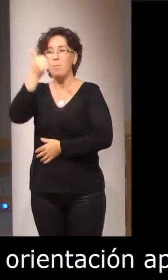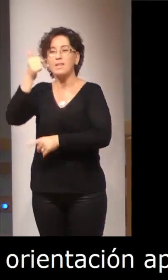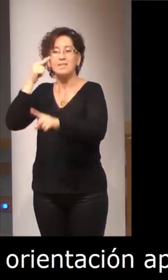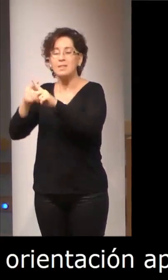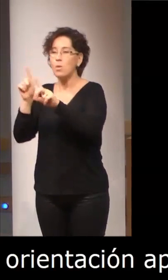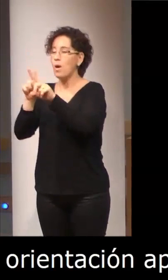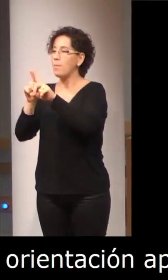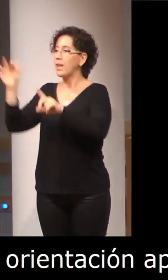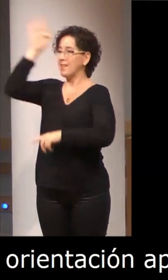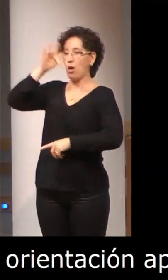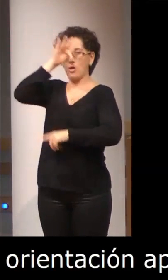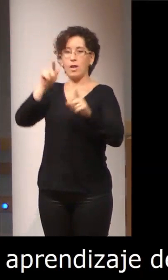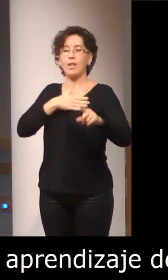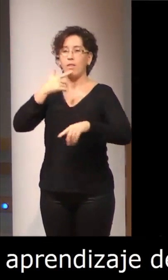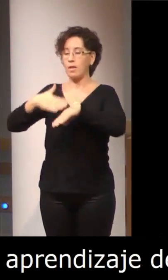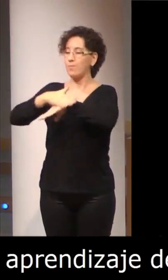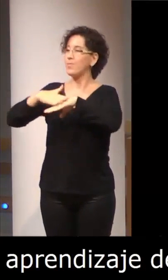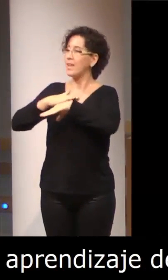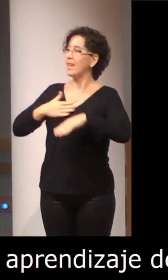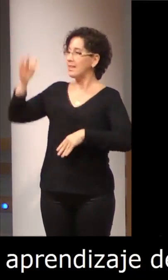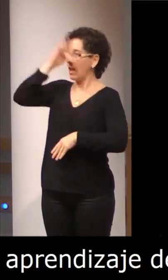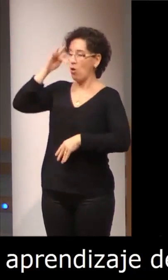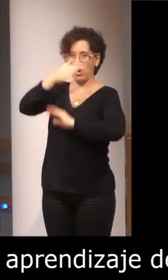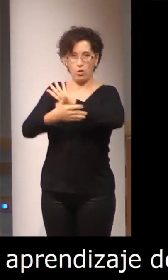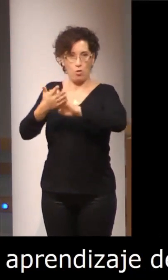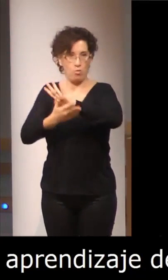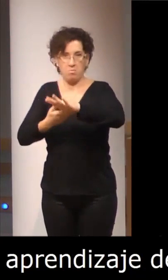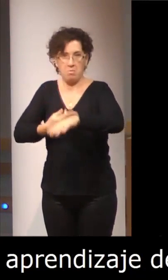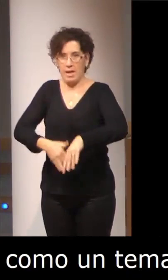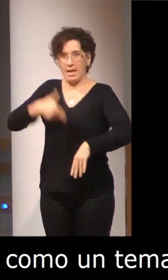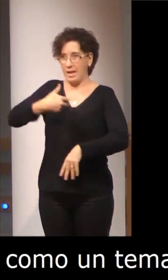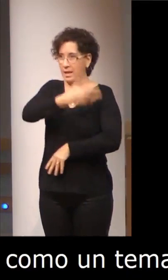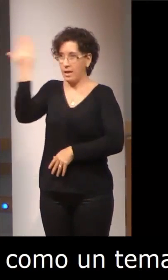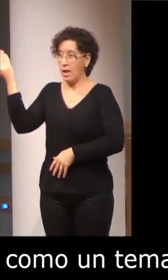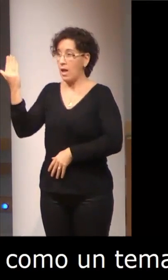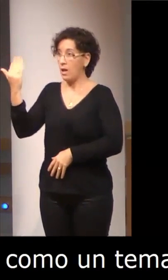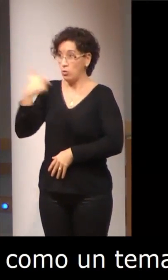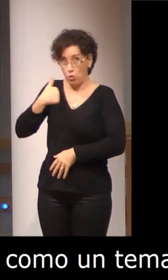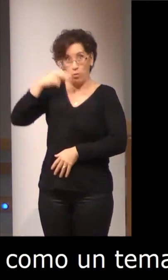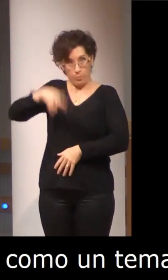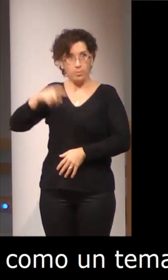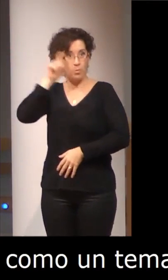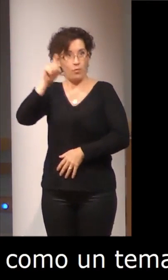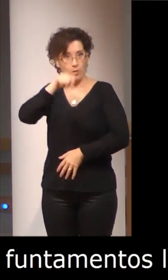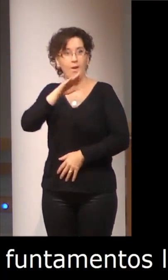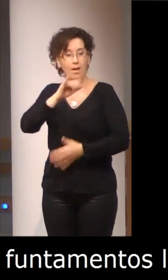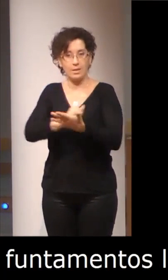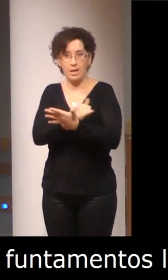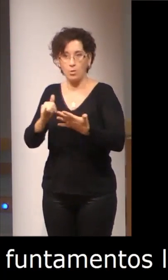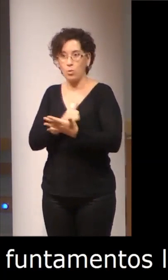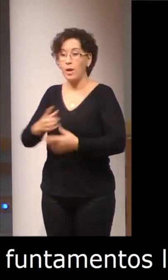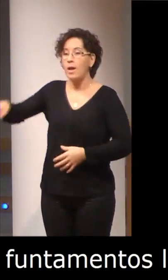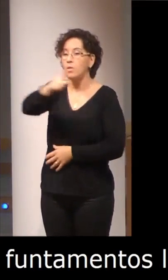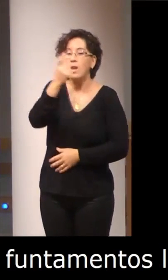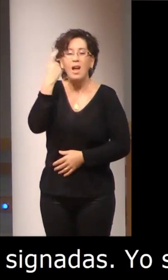de fundamentos lingüísticos de las lenguas asignadas, que nos parece, pues yo soy profesora de esa asignatura, los estudiantes tienen